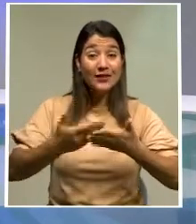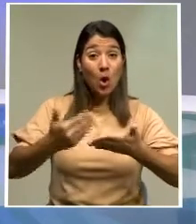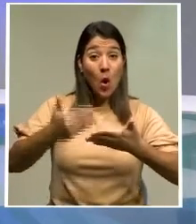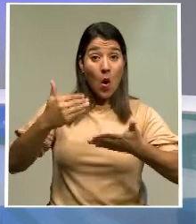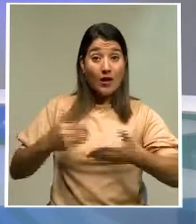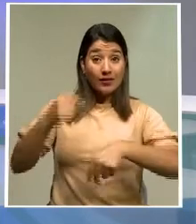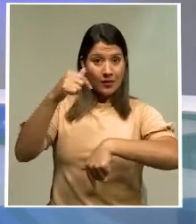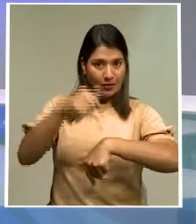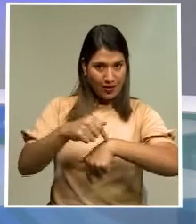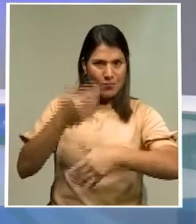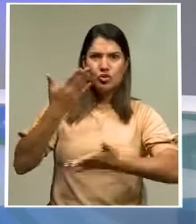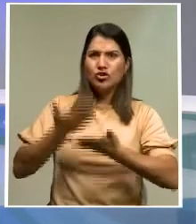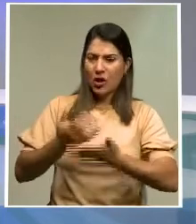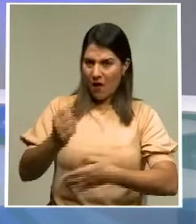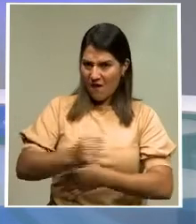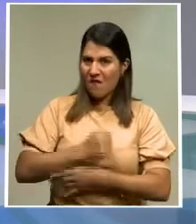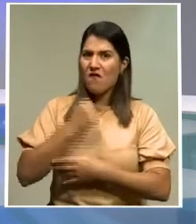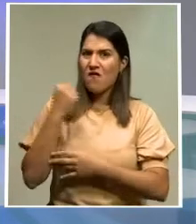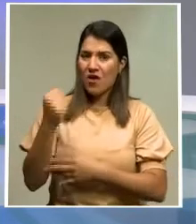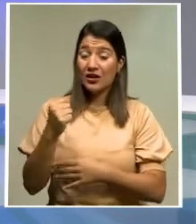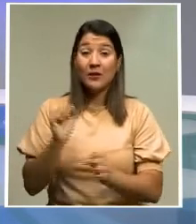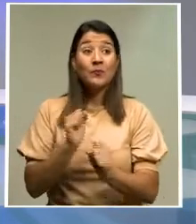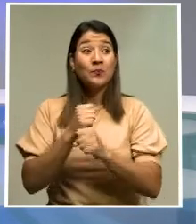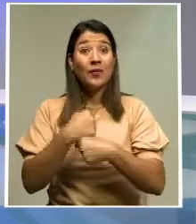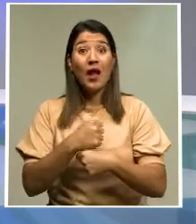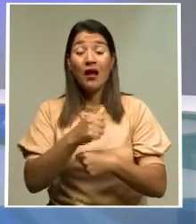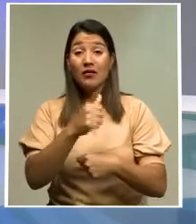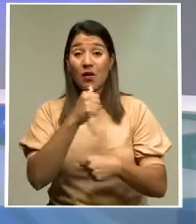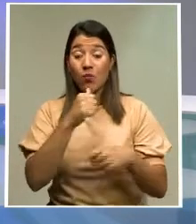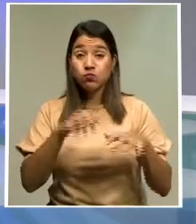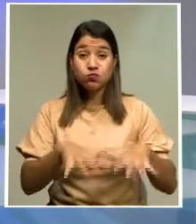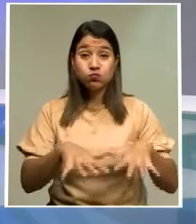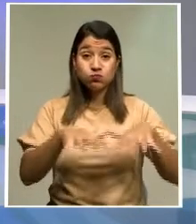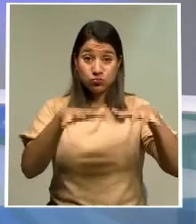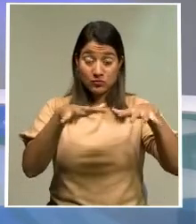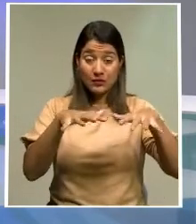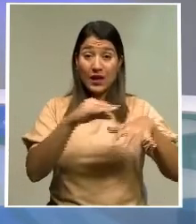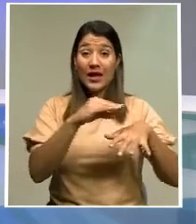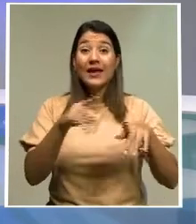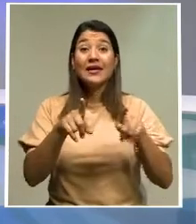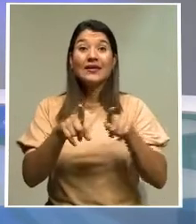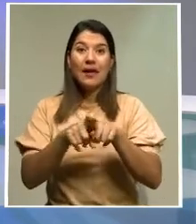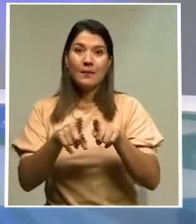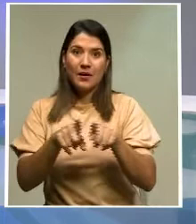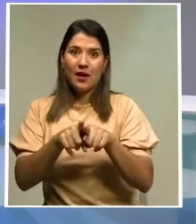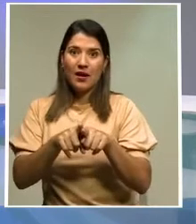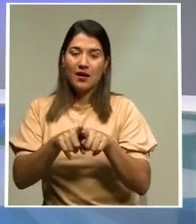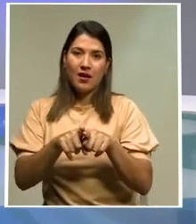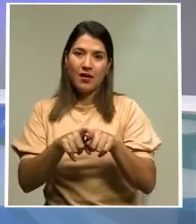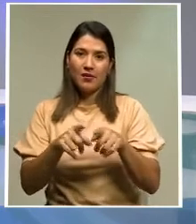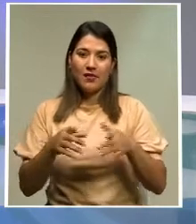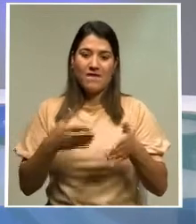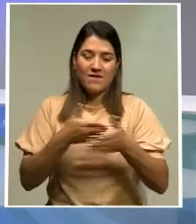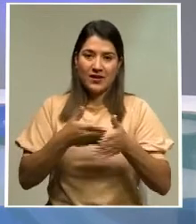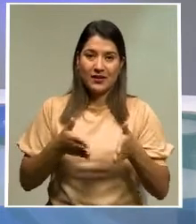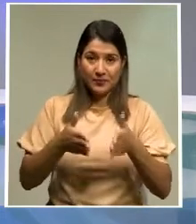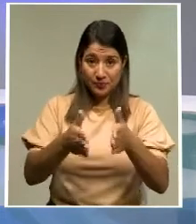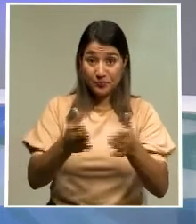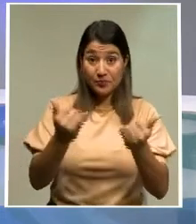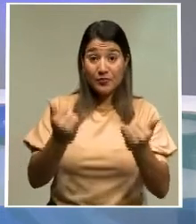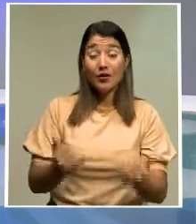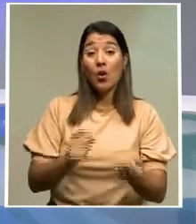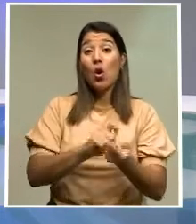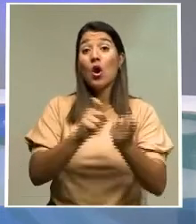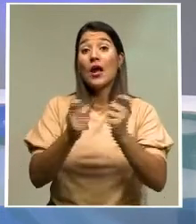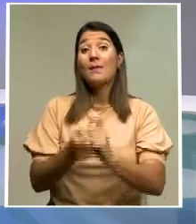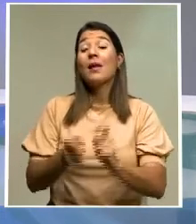fuerza está provocando inundaciones y cortes de ruta. Cambiamos de tema. La ley